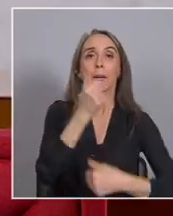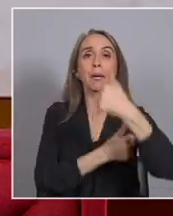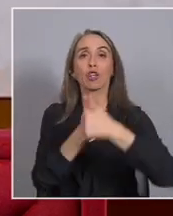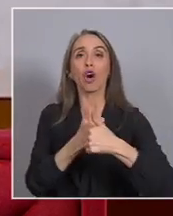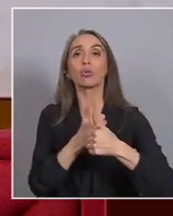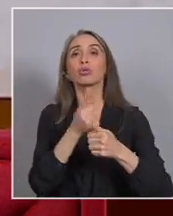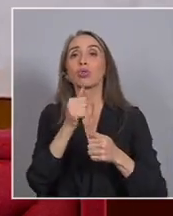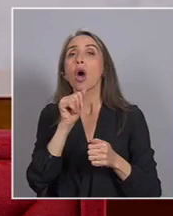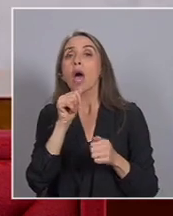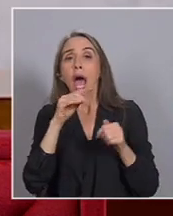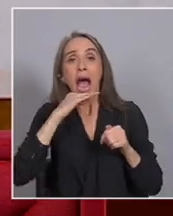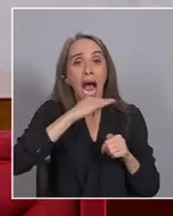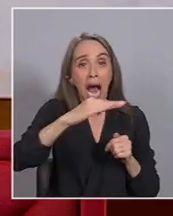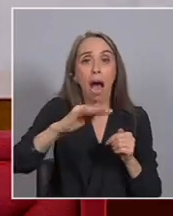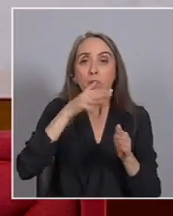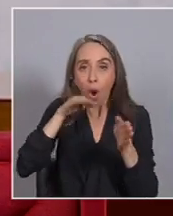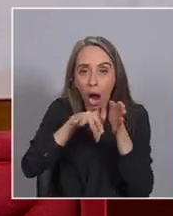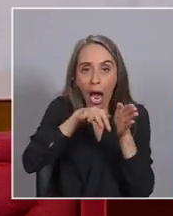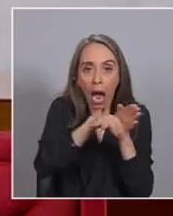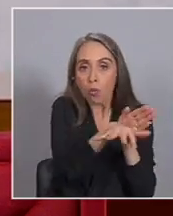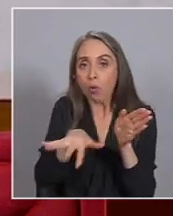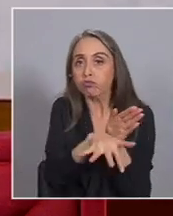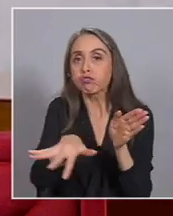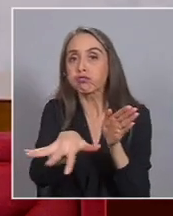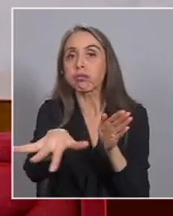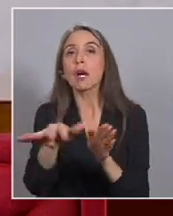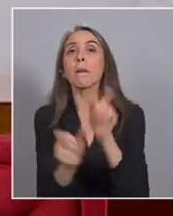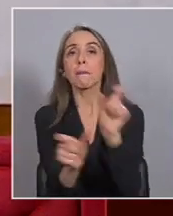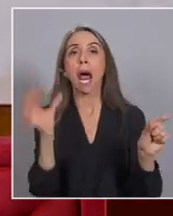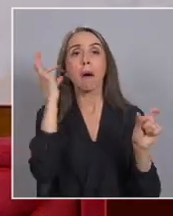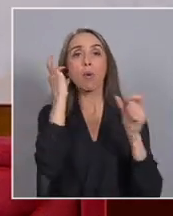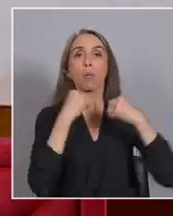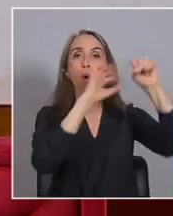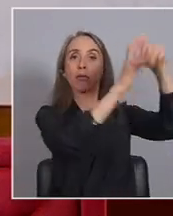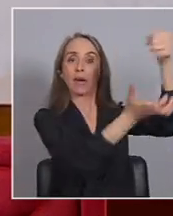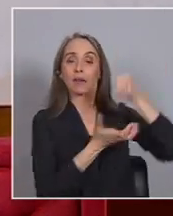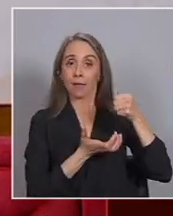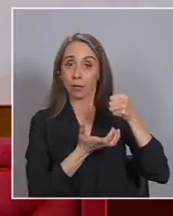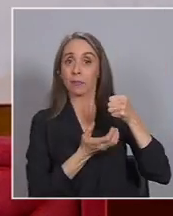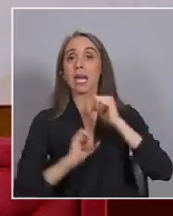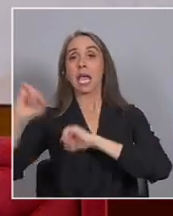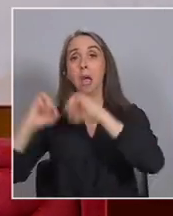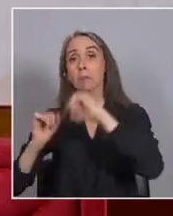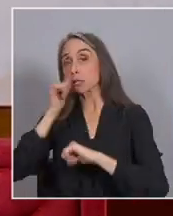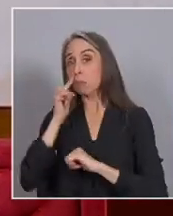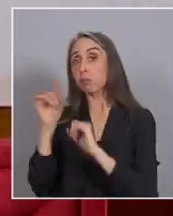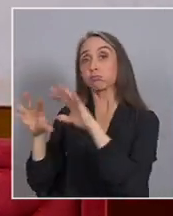concurso de riego para mujeres. Y en esto destaco también las iniciativas que desde el sector privado